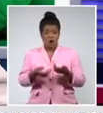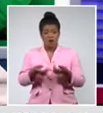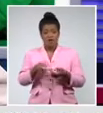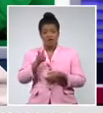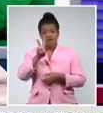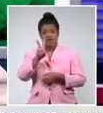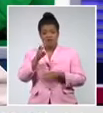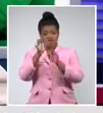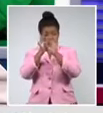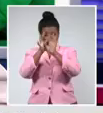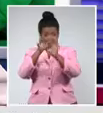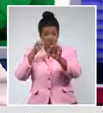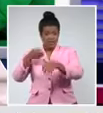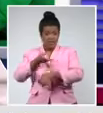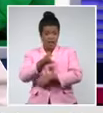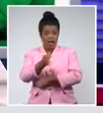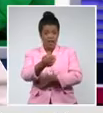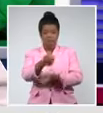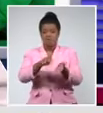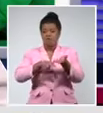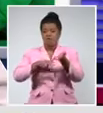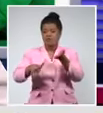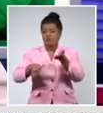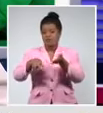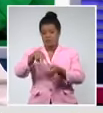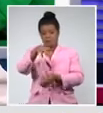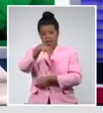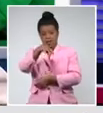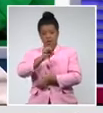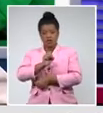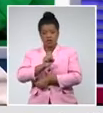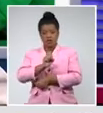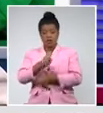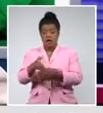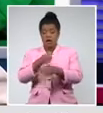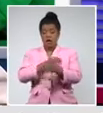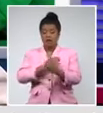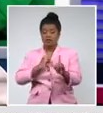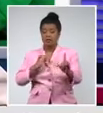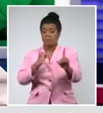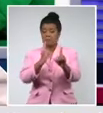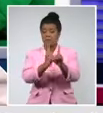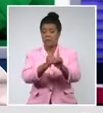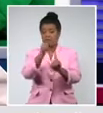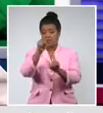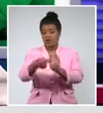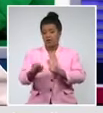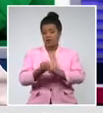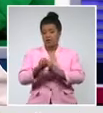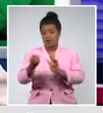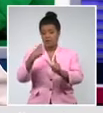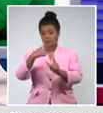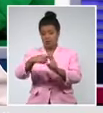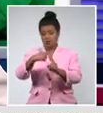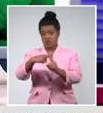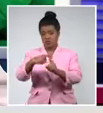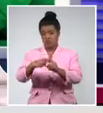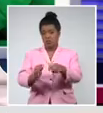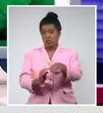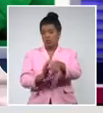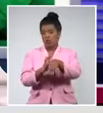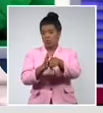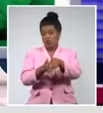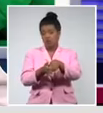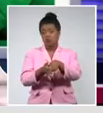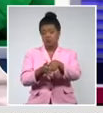de Pinar del Río, contacto de un caso confirmado previamente, y que tenía, ya